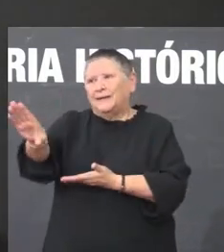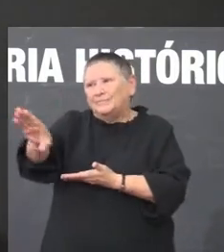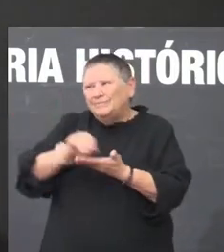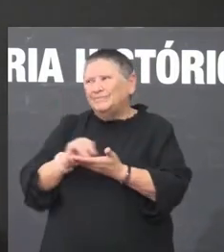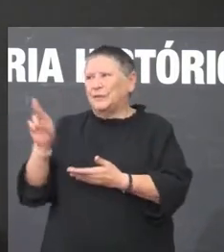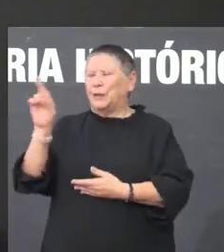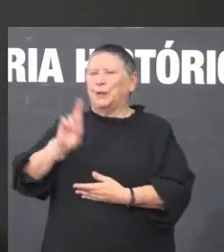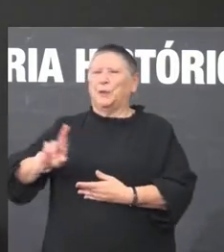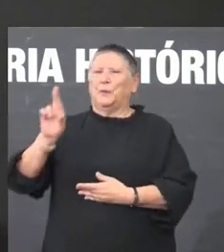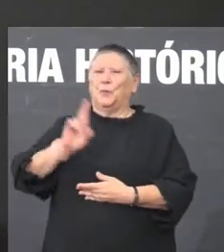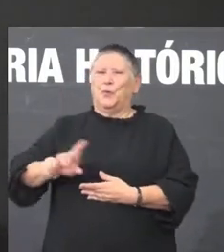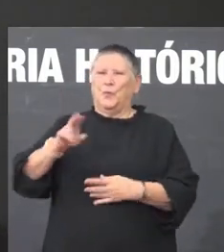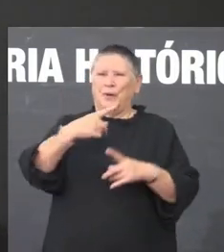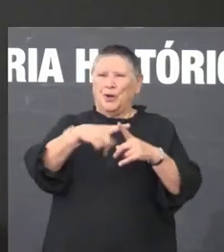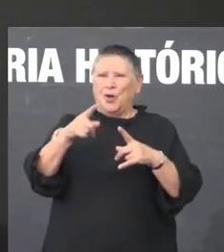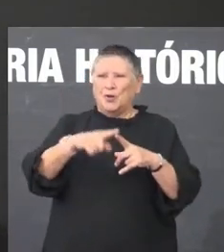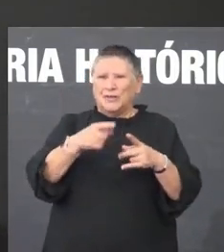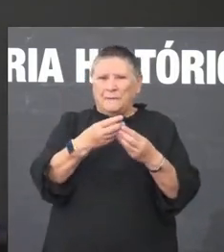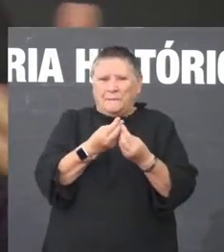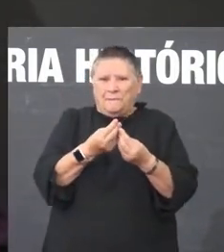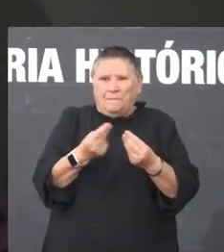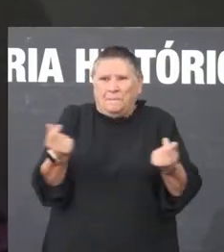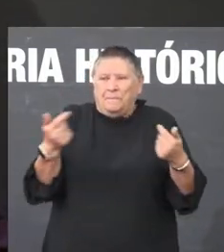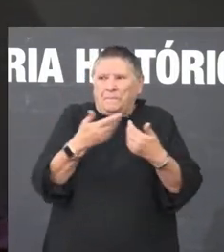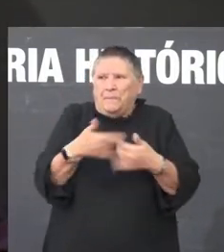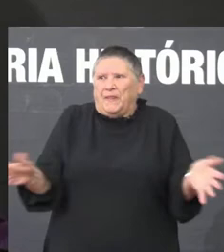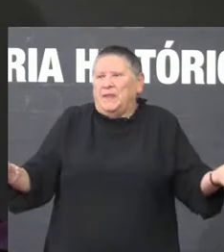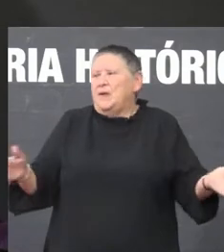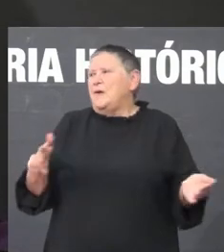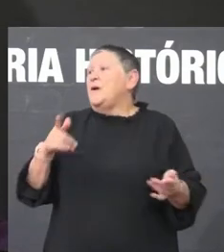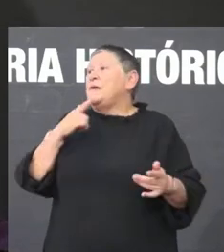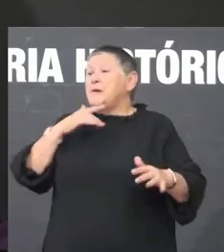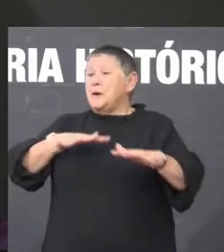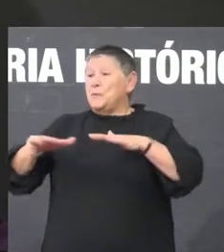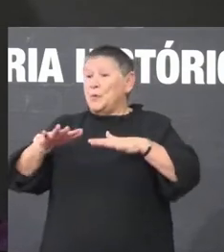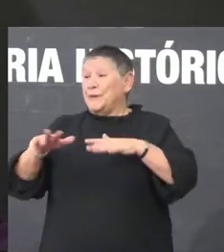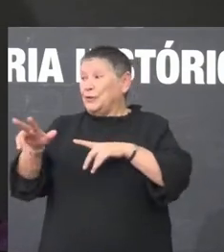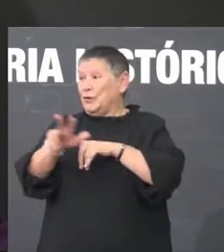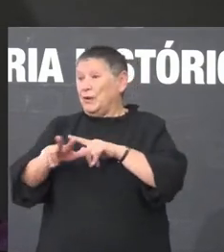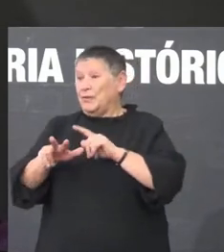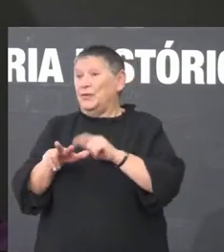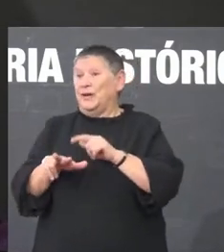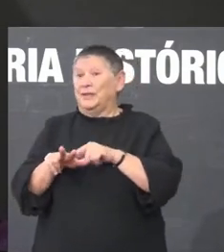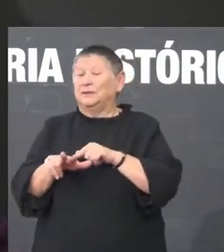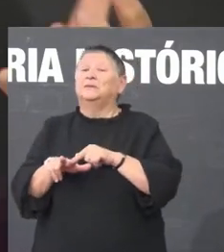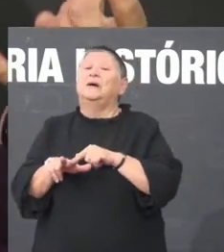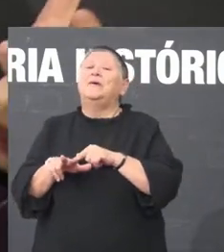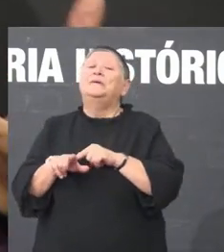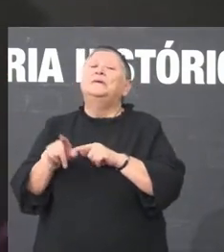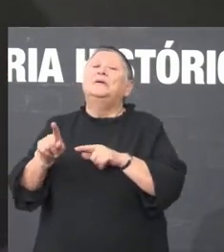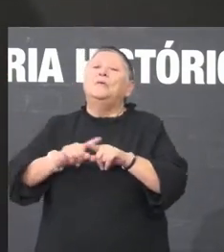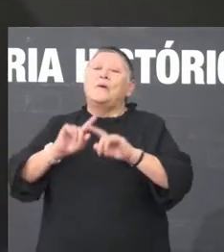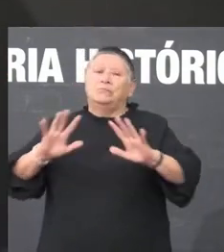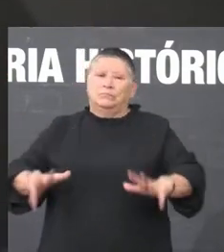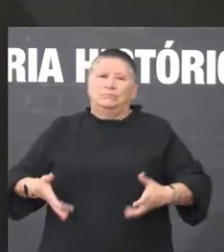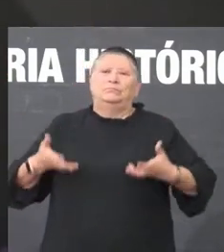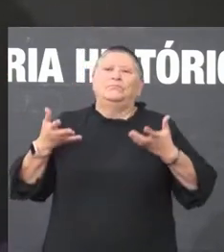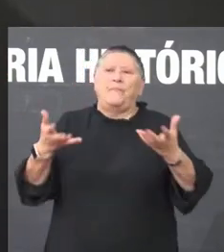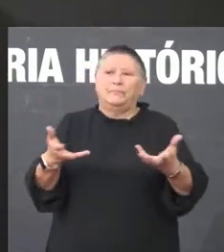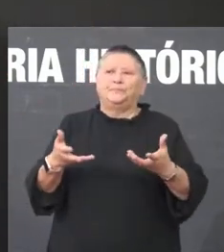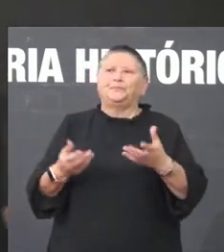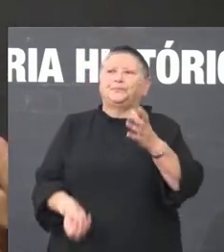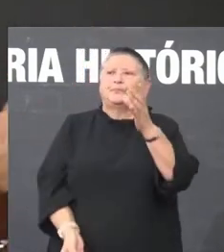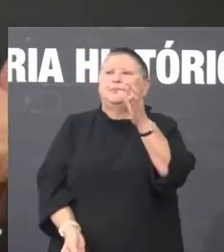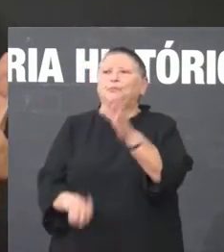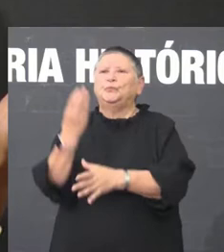todo eso que parecía que estaba en peligro y que se pierde. Y además yo diría que los movimientos nacionalistas son reactivos a todo eso, ¿no? Surgen